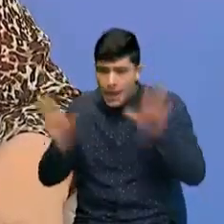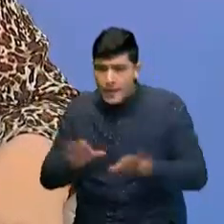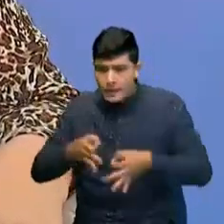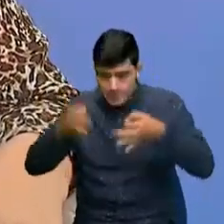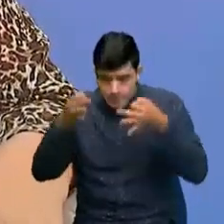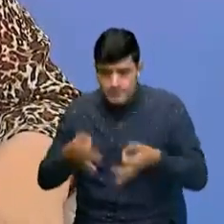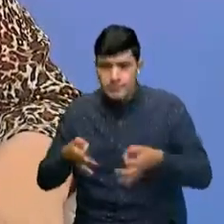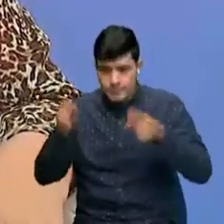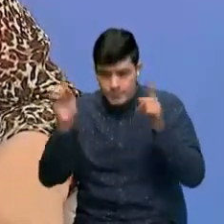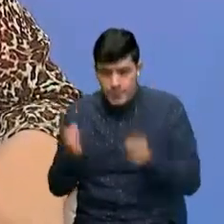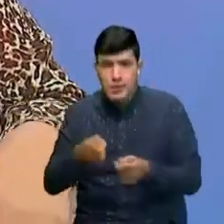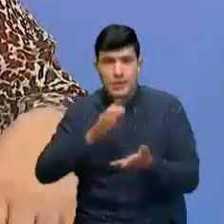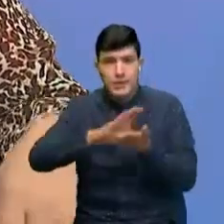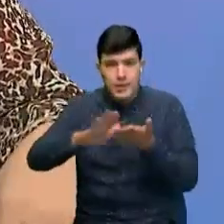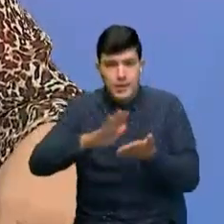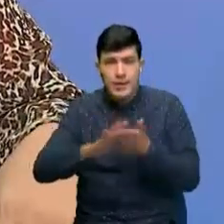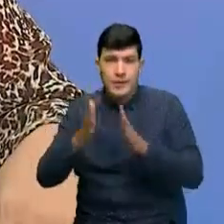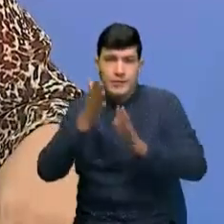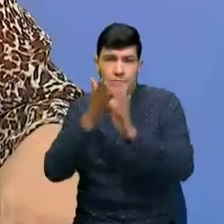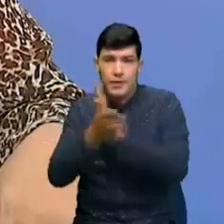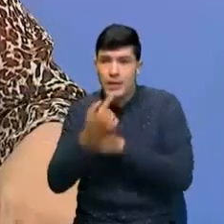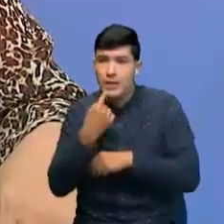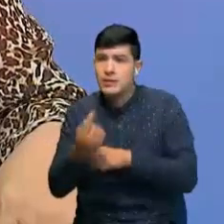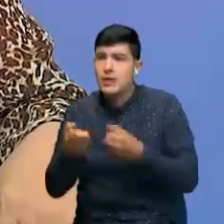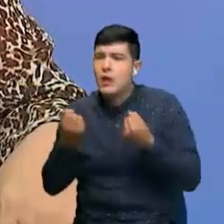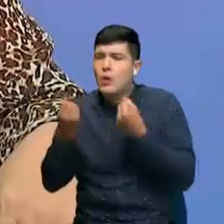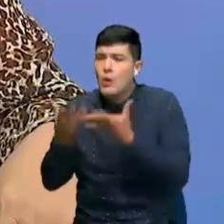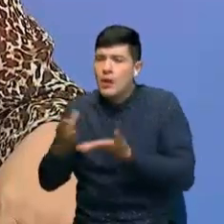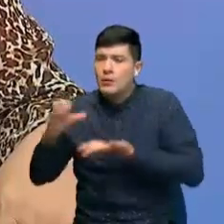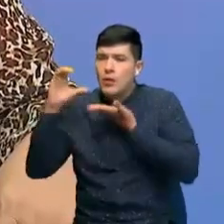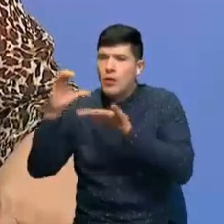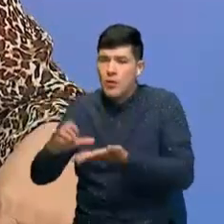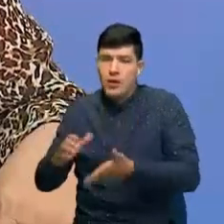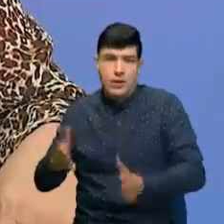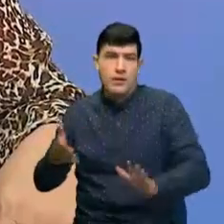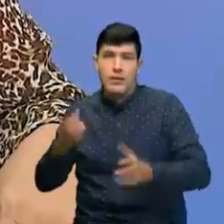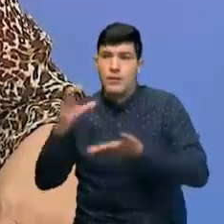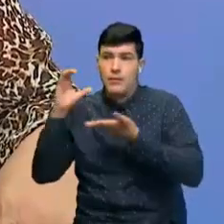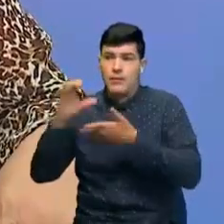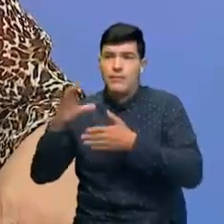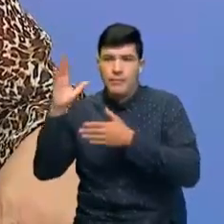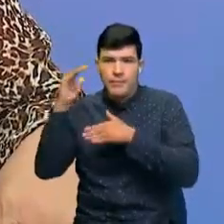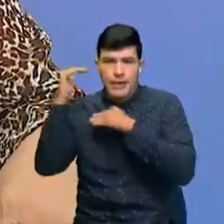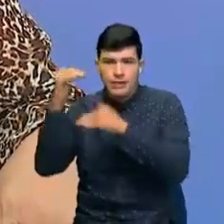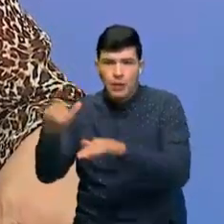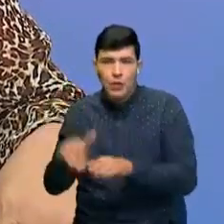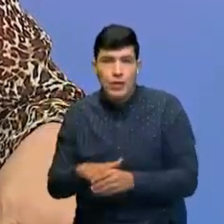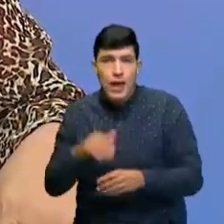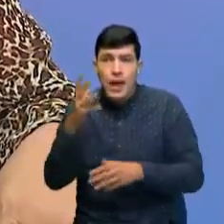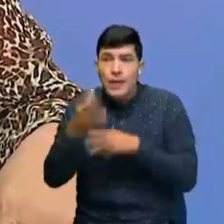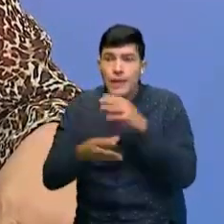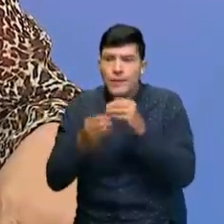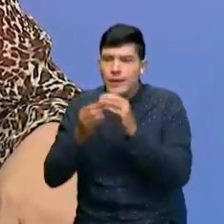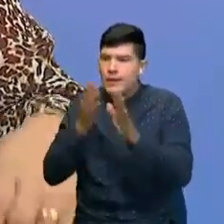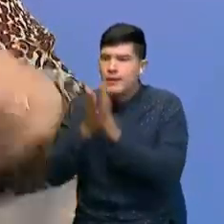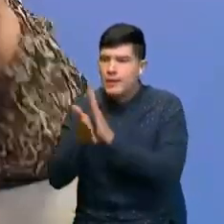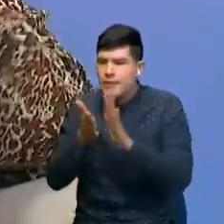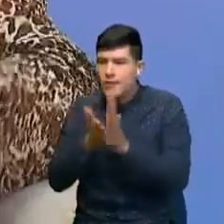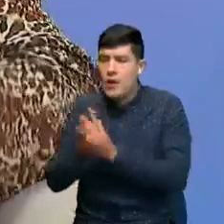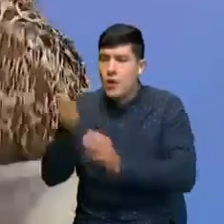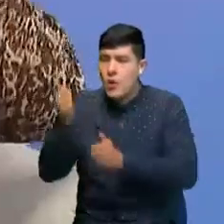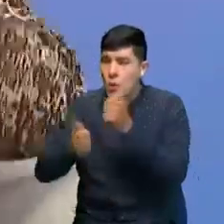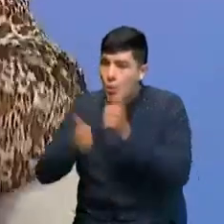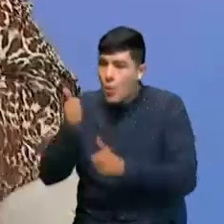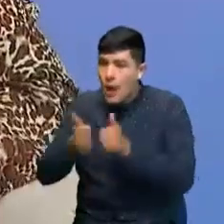el consentimiento informado, que le dijeron en cuánto le iba a quedar su pensión, que le informaron inclusive cuáles eran